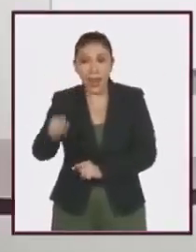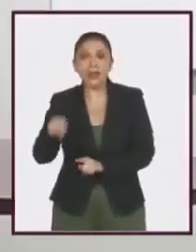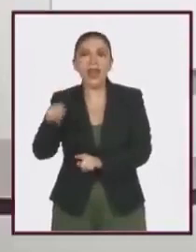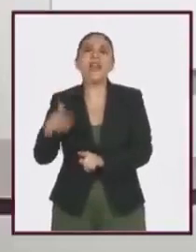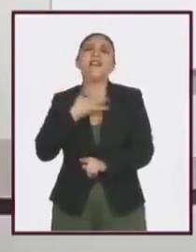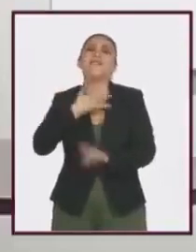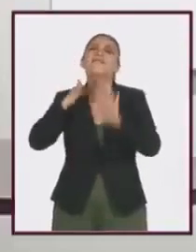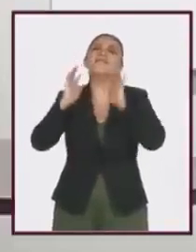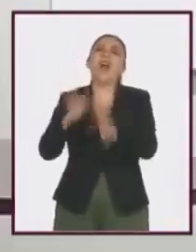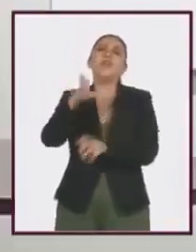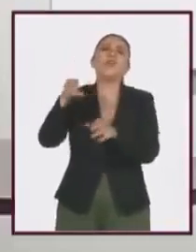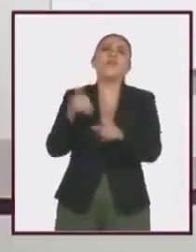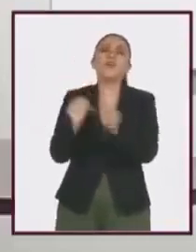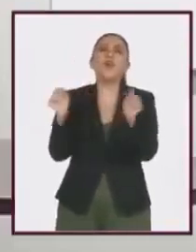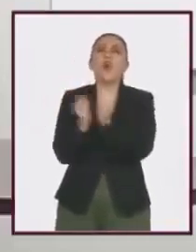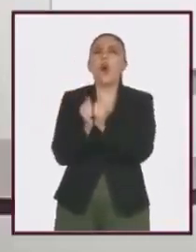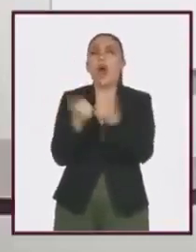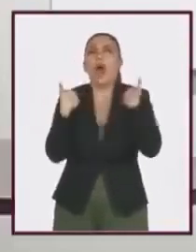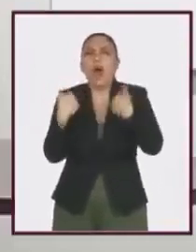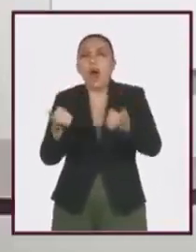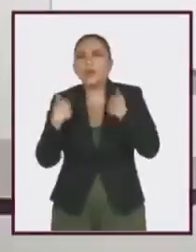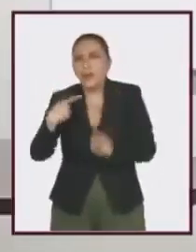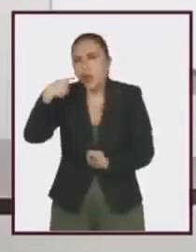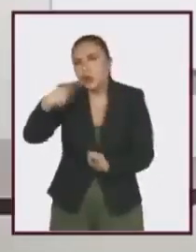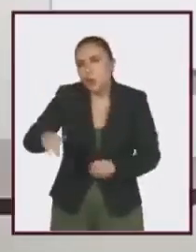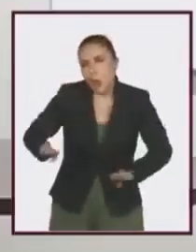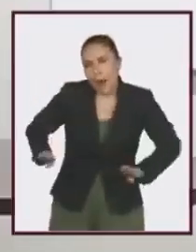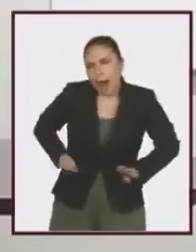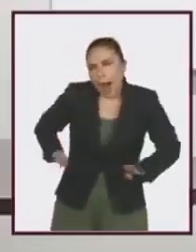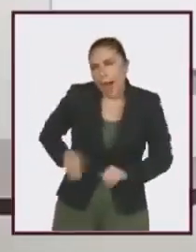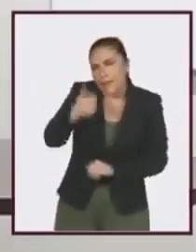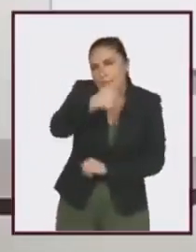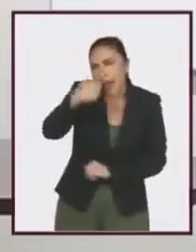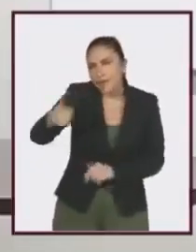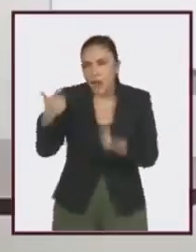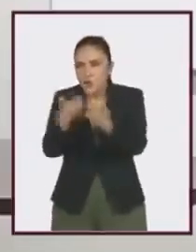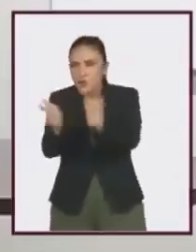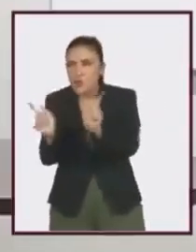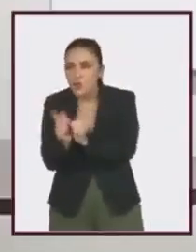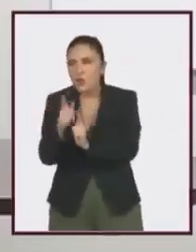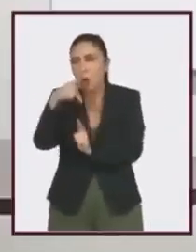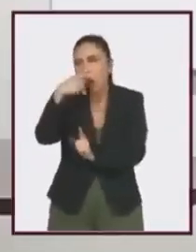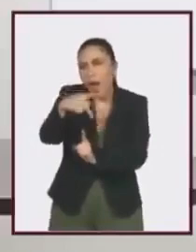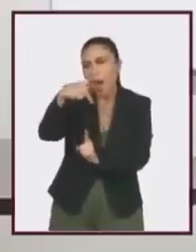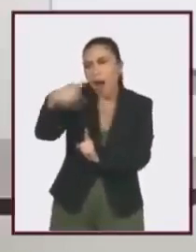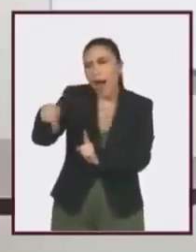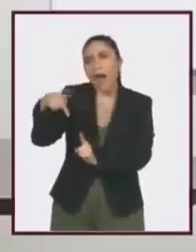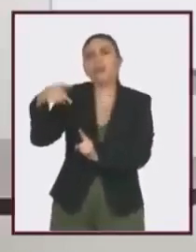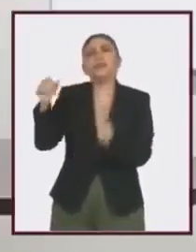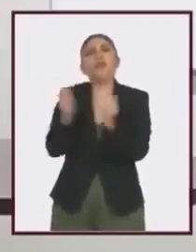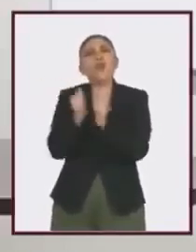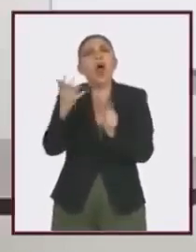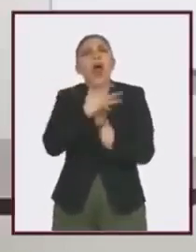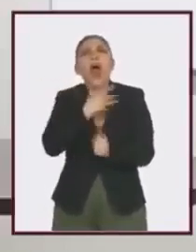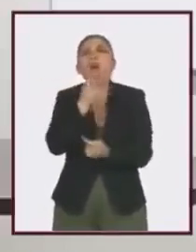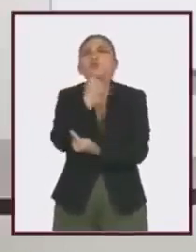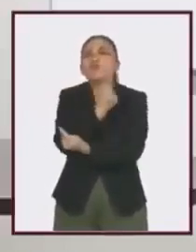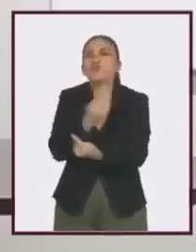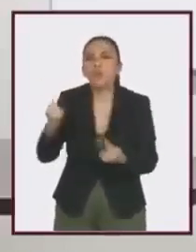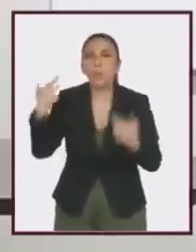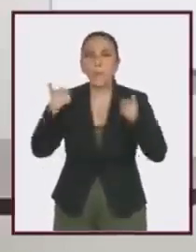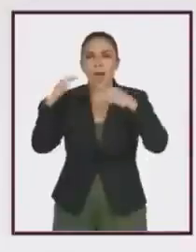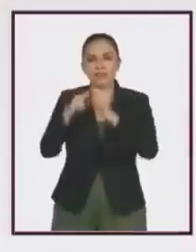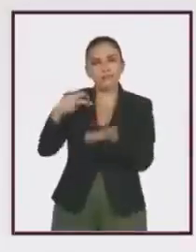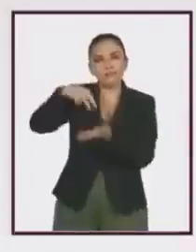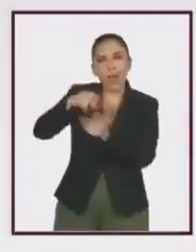ya vamos a considerar las particularidades de cada grupo y de cada uno de los niños con los cuales trabaja un